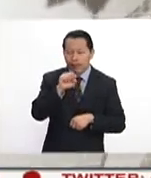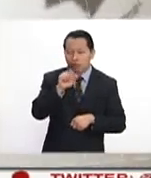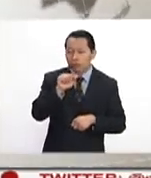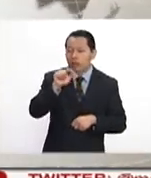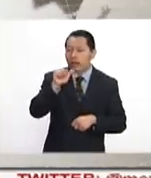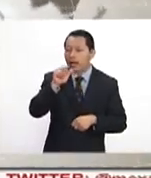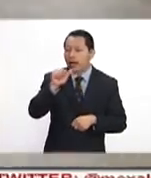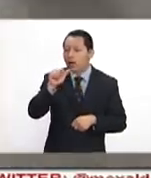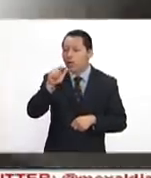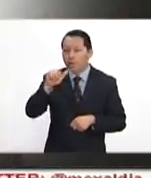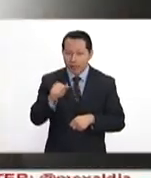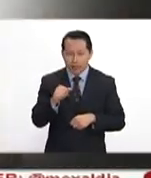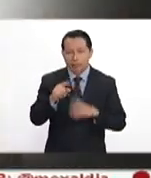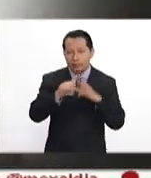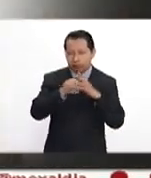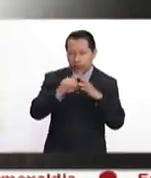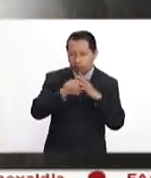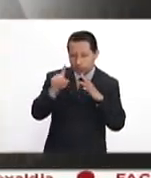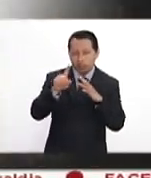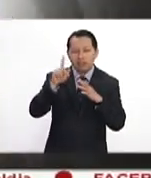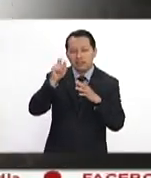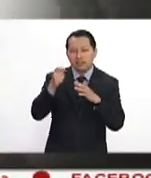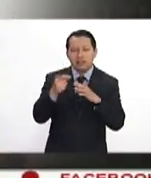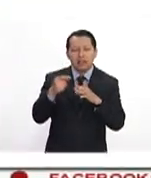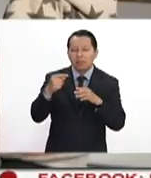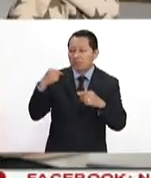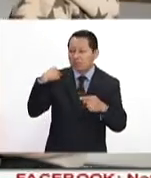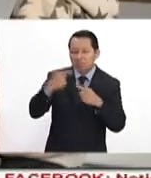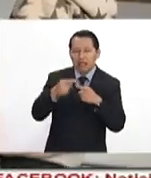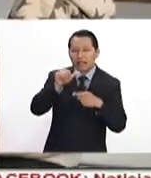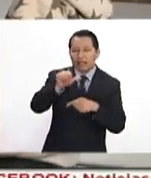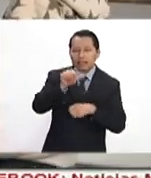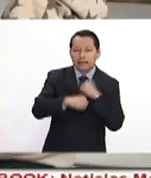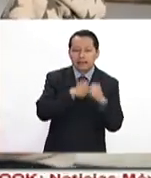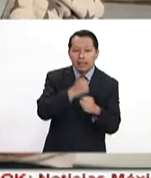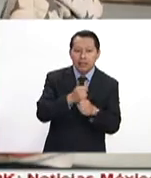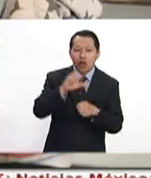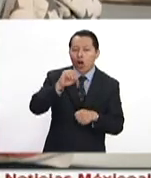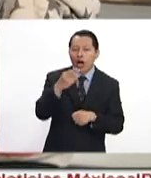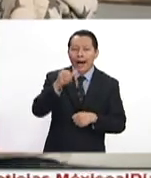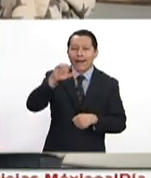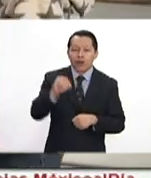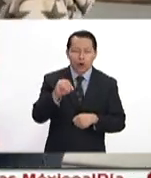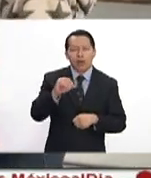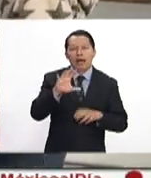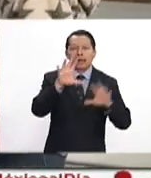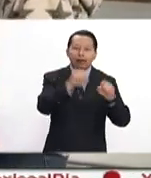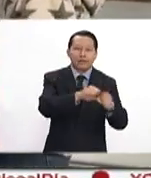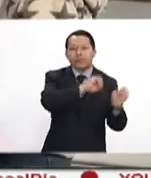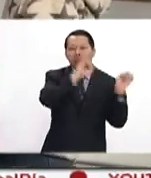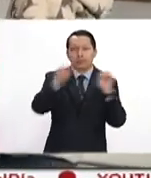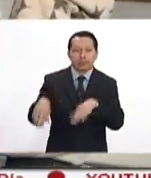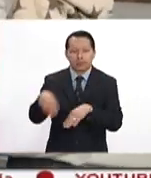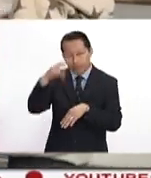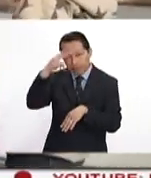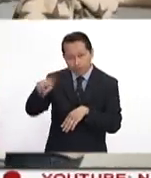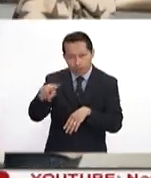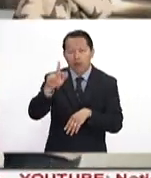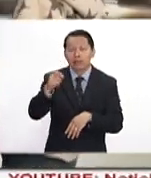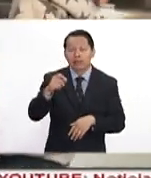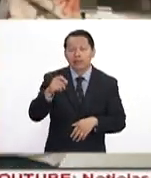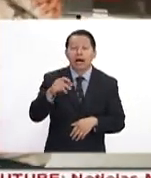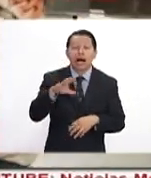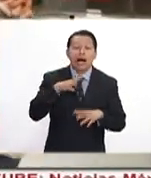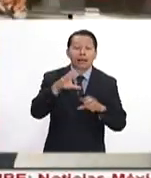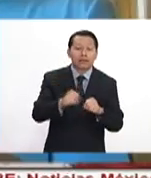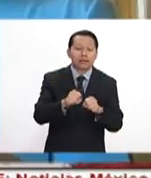López, inmigrante mexicano que había pasado los últimos 16 años en Ohio, en los Estados Unidos, fue deportado a nuestro país. El mexicano fue